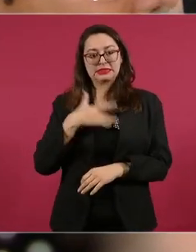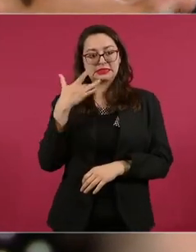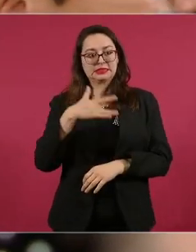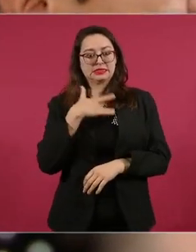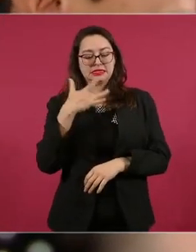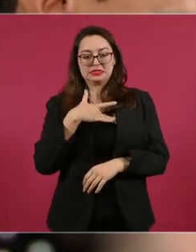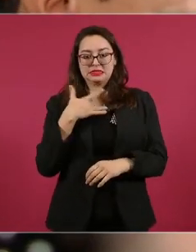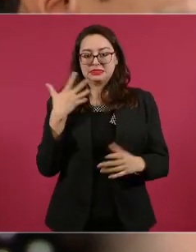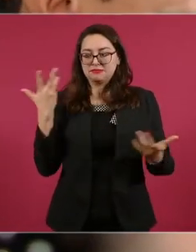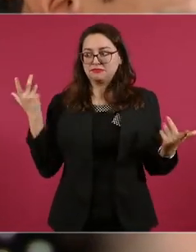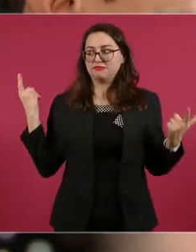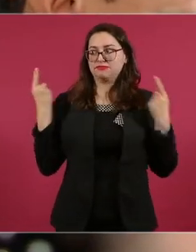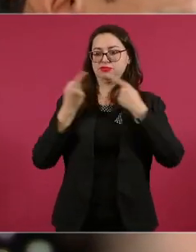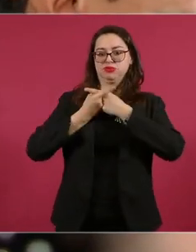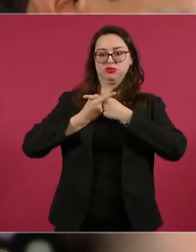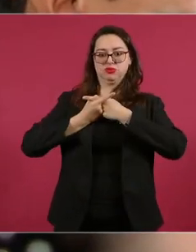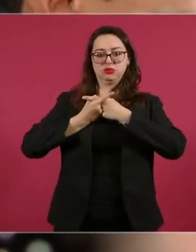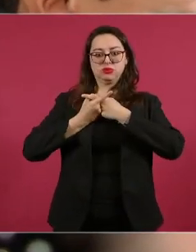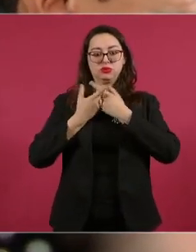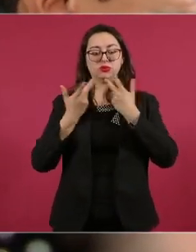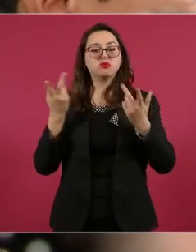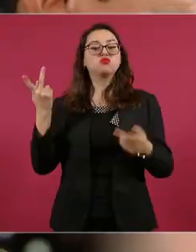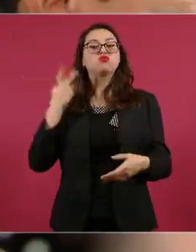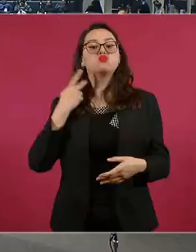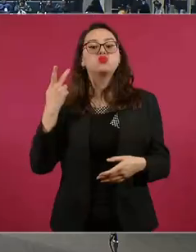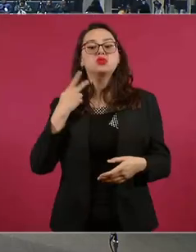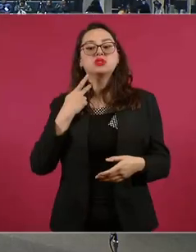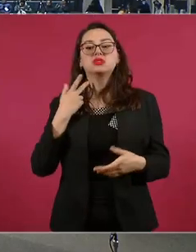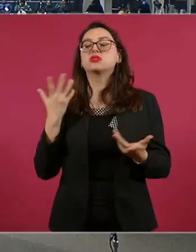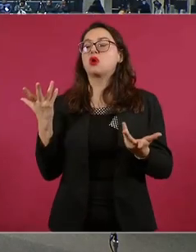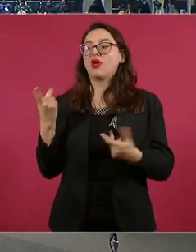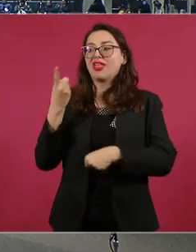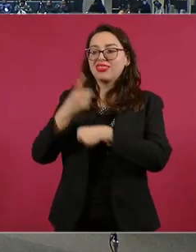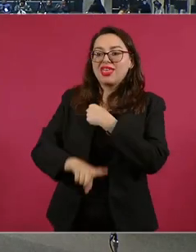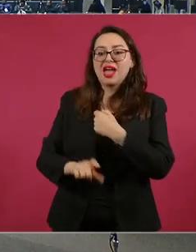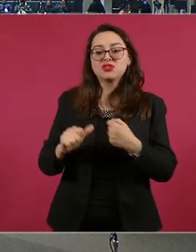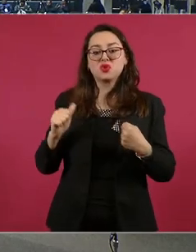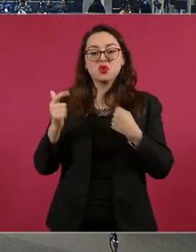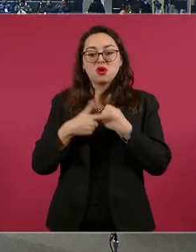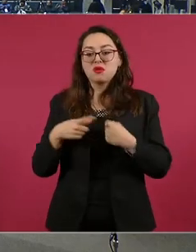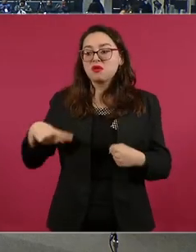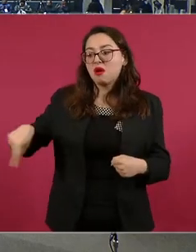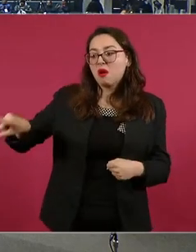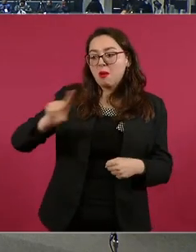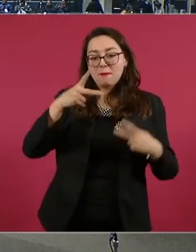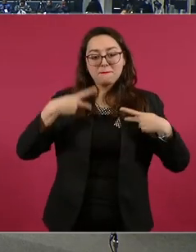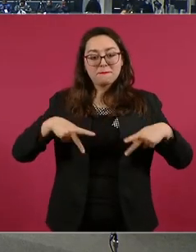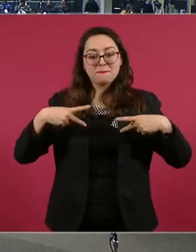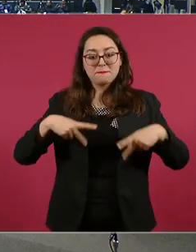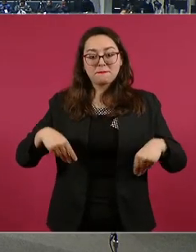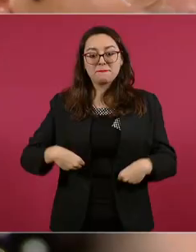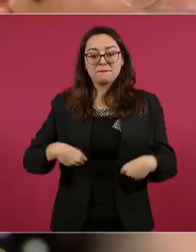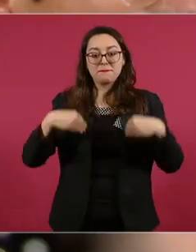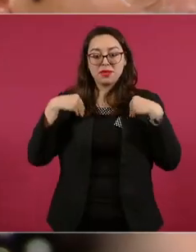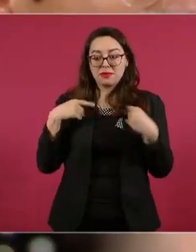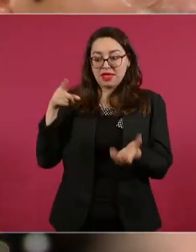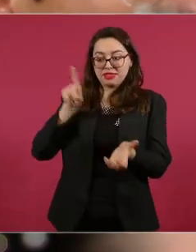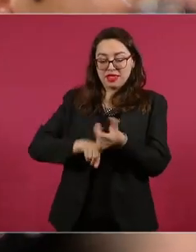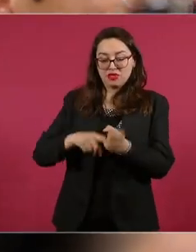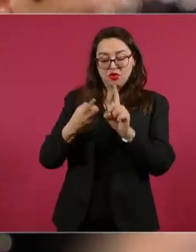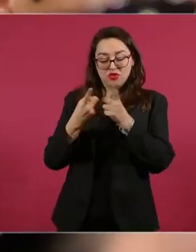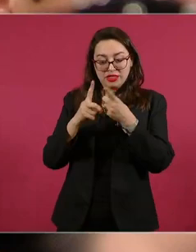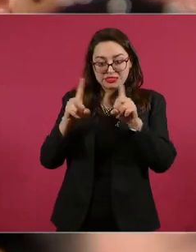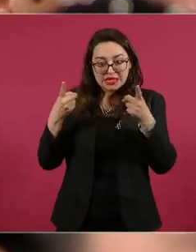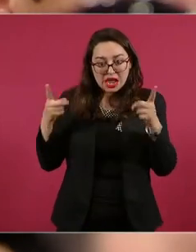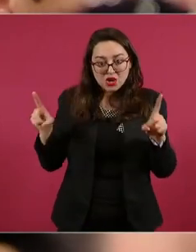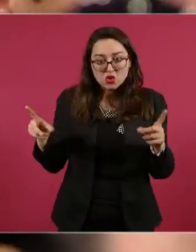lo que es un conflicto que ellos consideran político, les estaría afectando a las personas que viven de lo que se ha desarrollado alrededor de